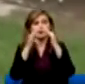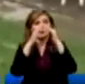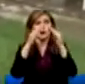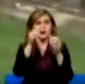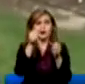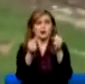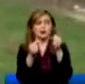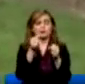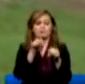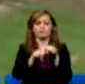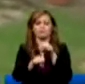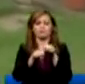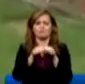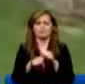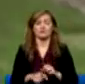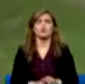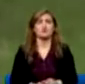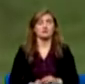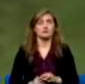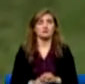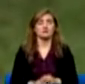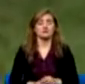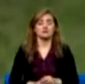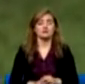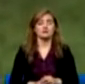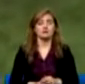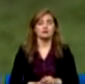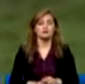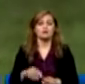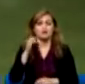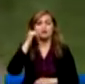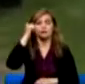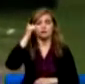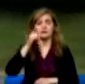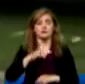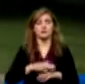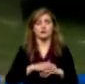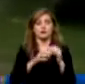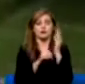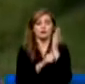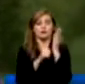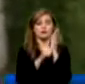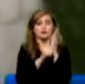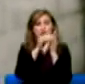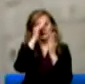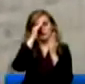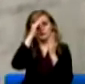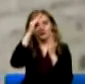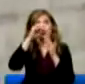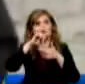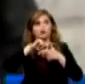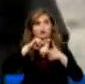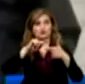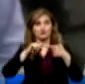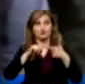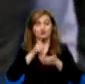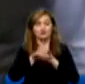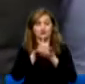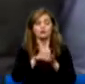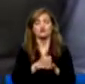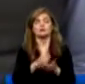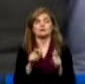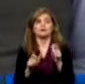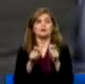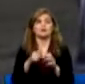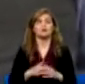vehículos afectados. Sin embargo, desde ayer hay presencia desde el Ministerio del Interior que han ayudado a los vecinos